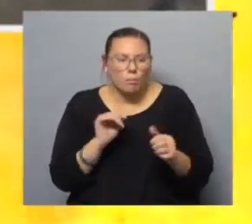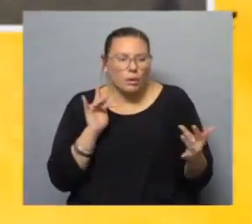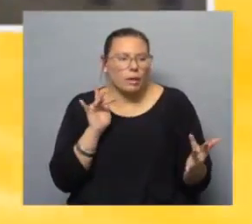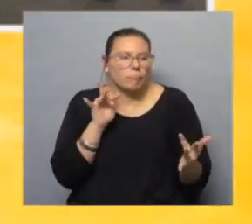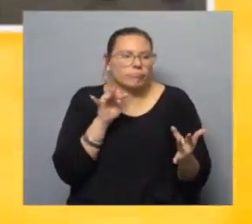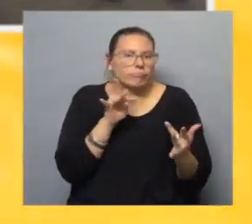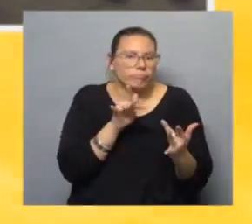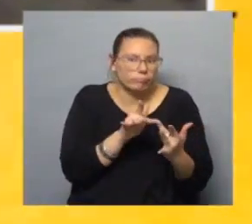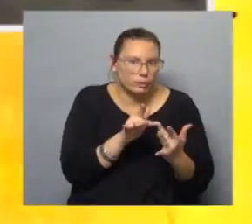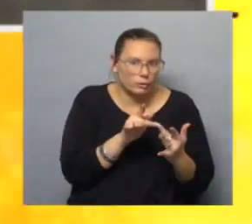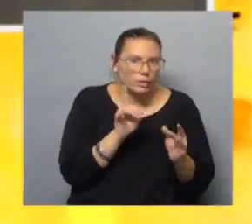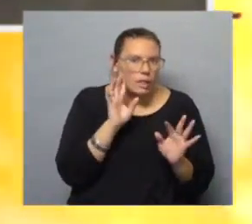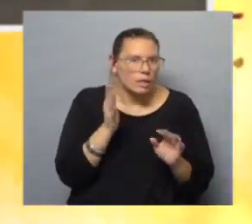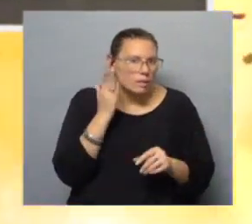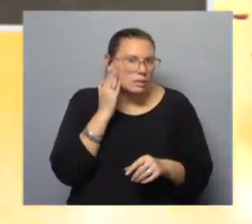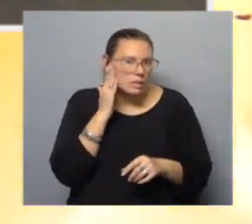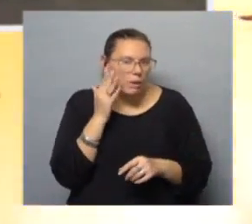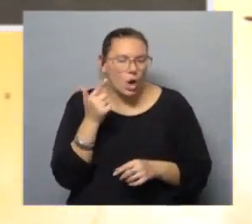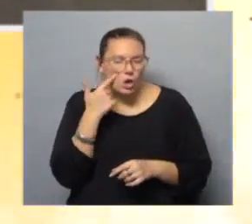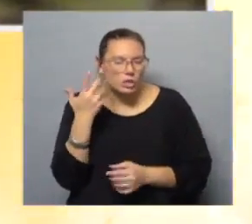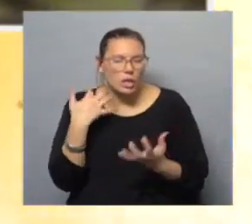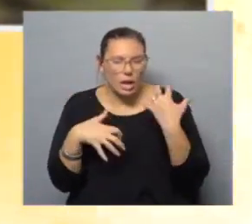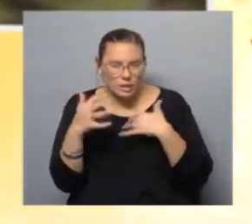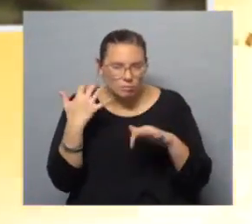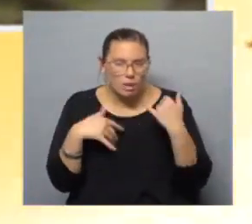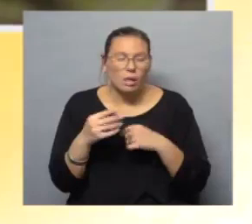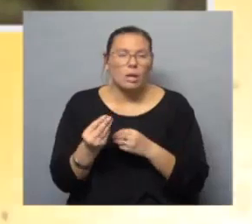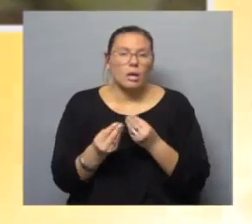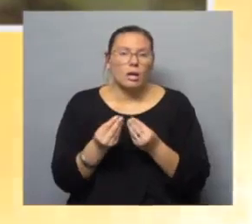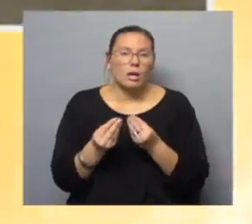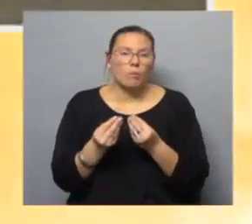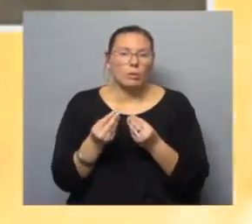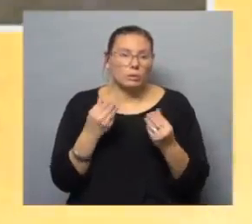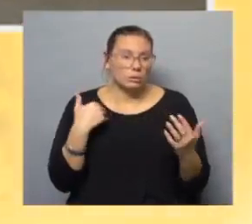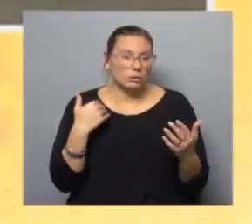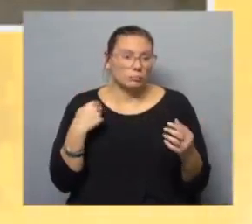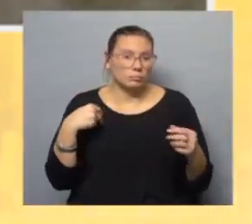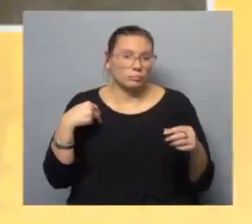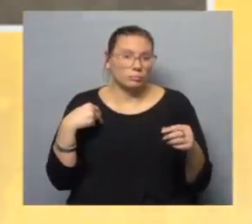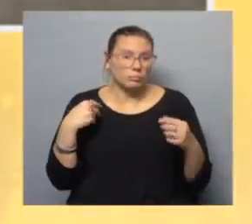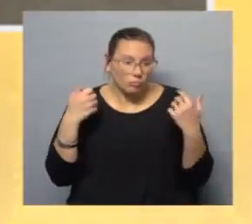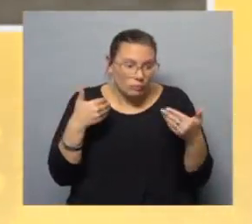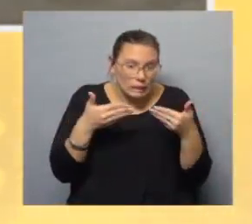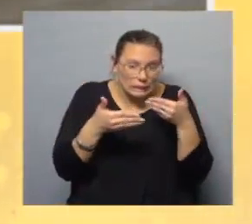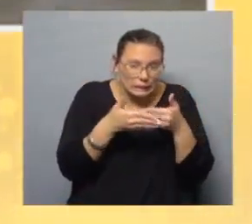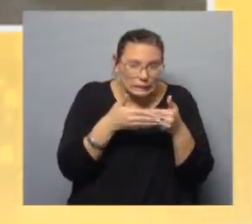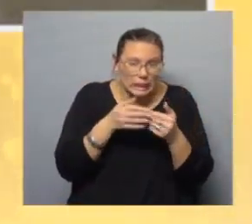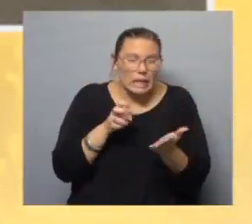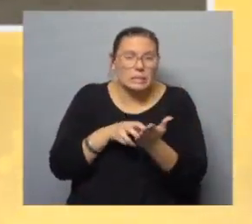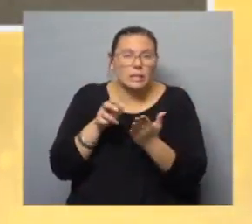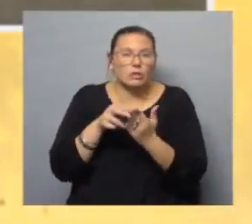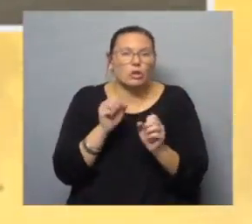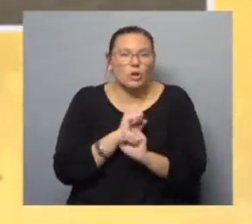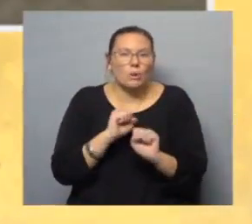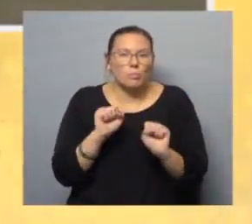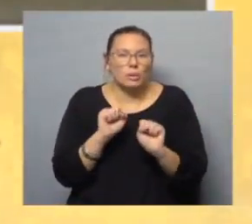estos animales. Realmente hay que saber sobre esta especie. Nos decía también que cuando se acercaban a los venados en Salto, no podían,